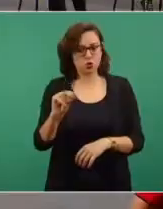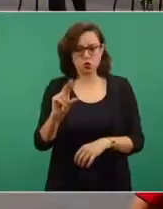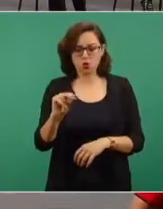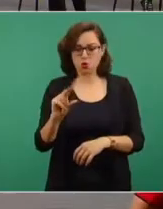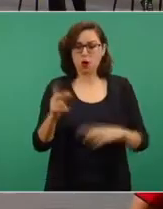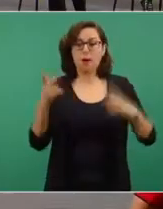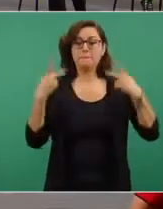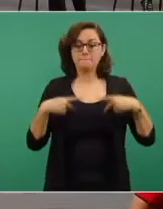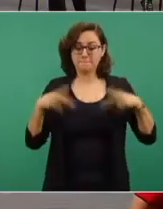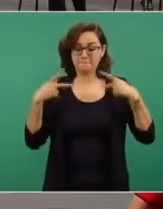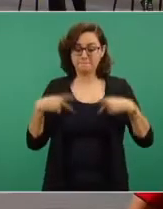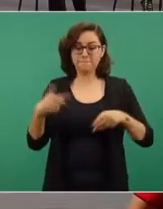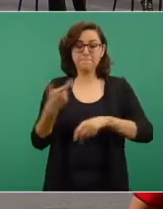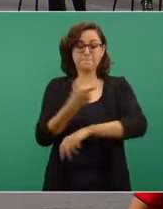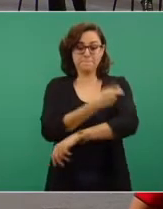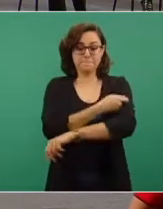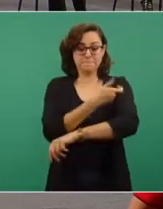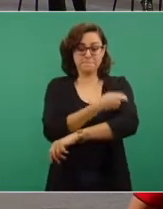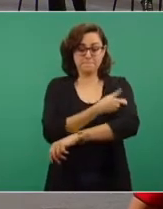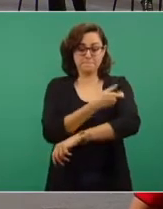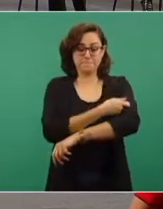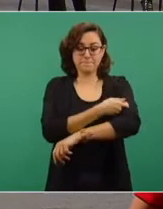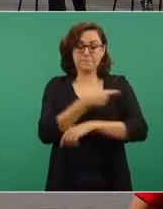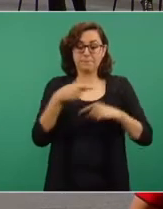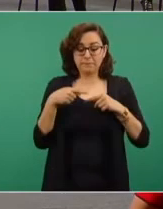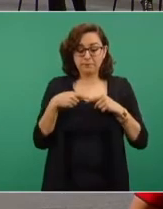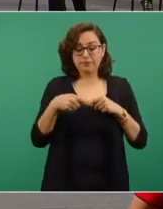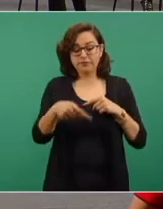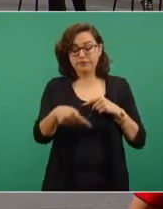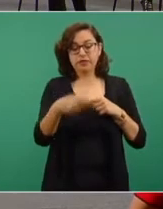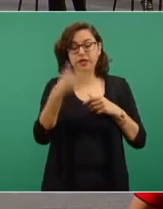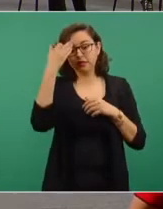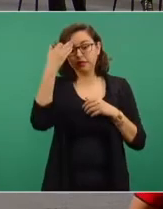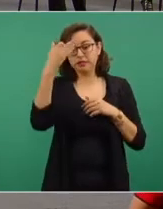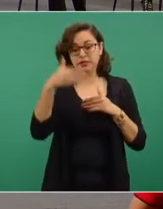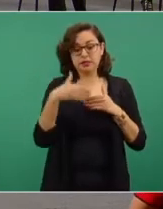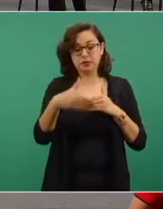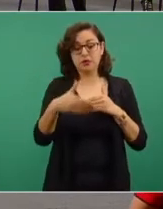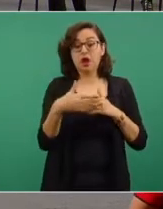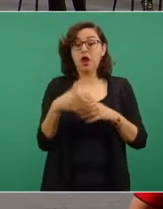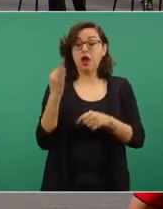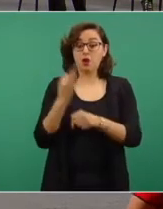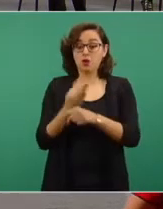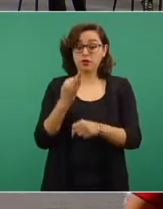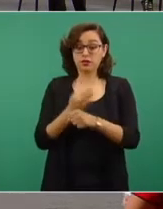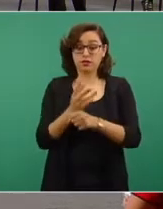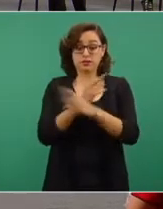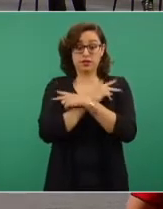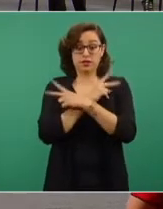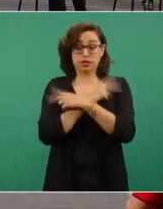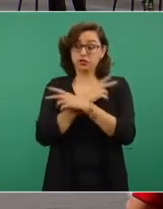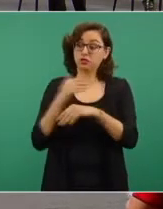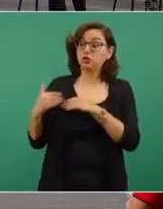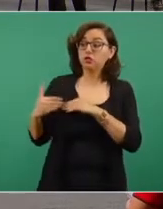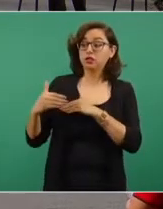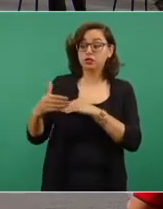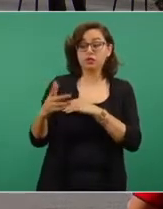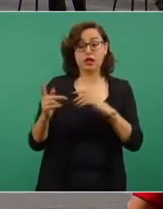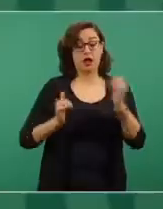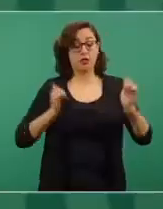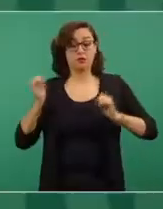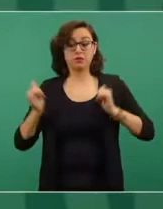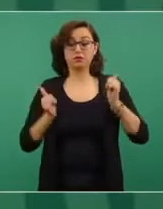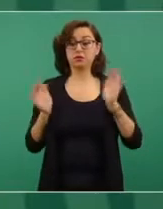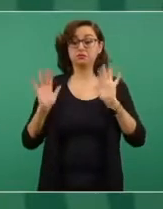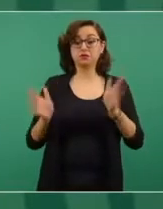decimos particularmente en estas semanas de asueto para muchas personas, la persona vacunada no está